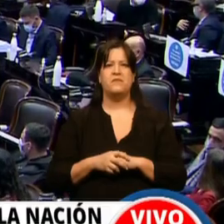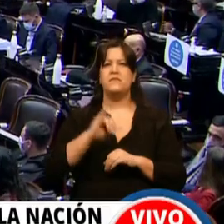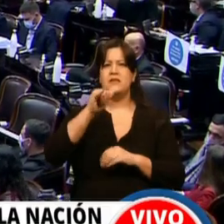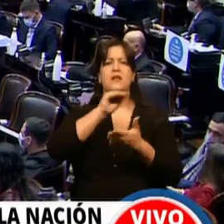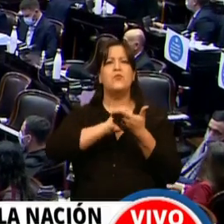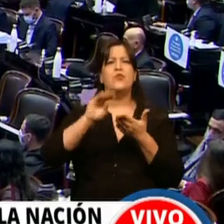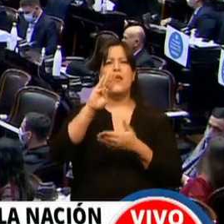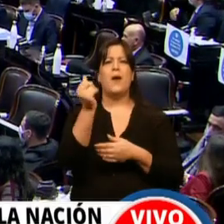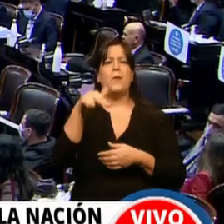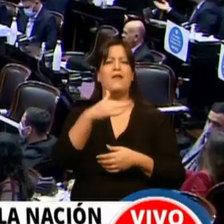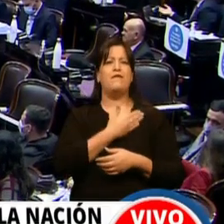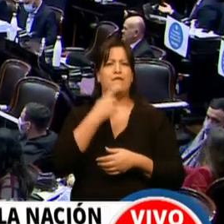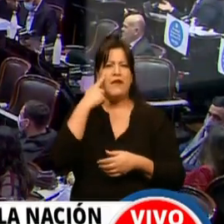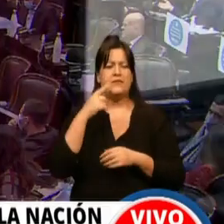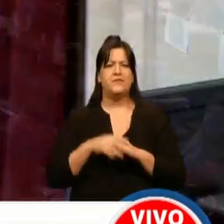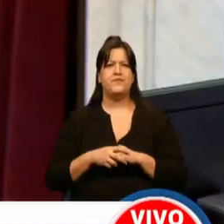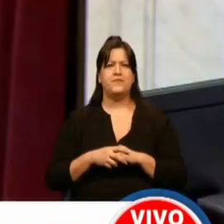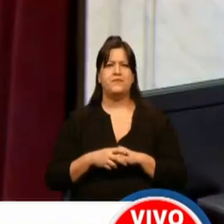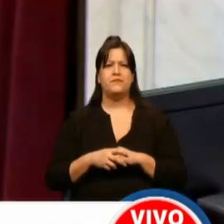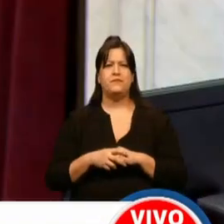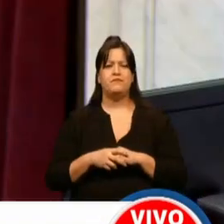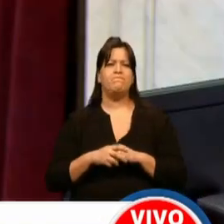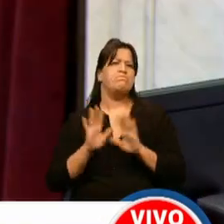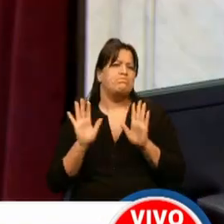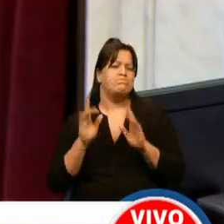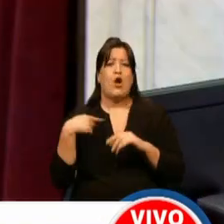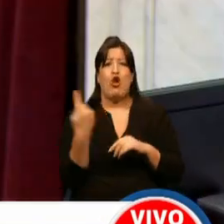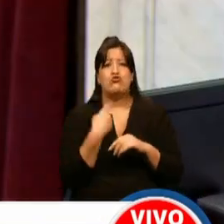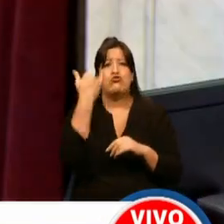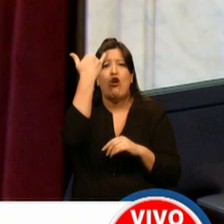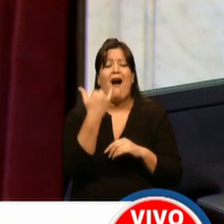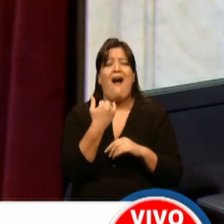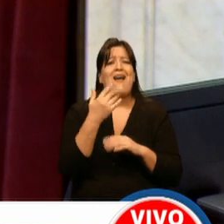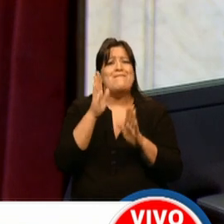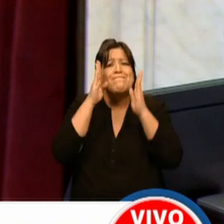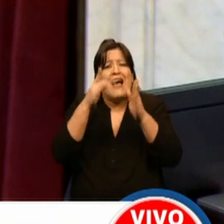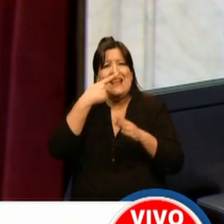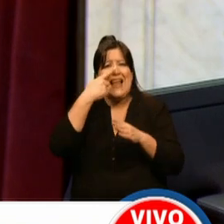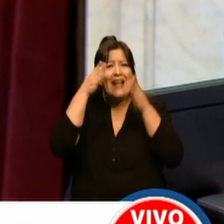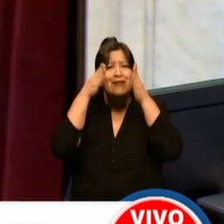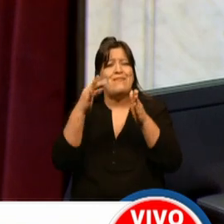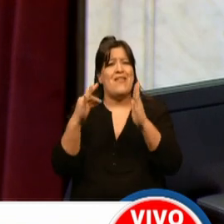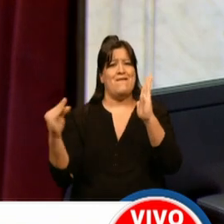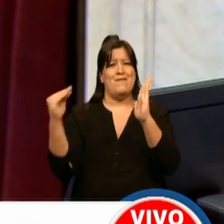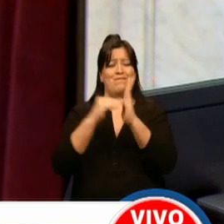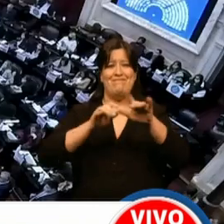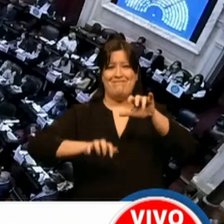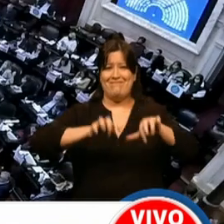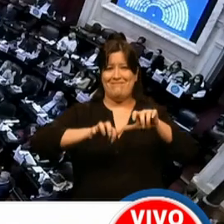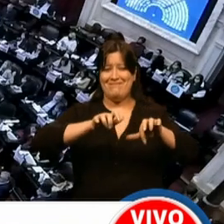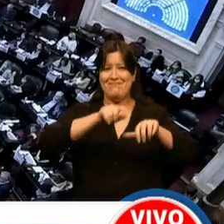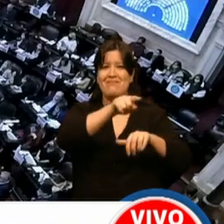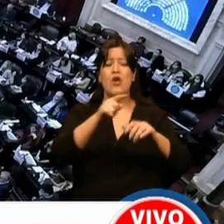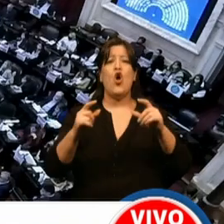sí diputada banfield sí mire nosotros tenemos un interés especial en que quede asentado en la taquigráfica la